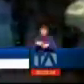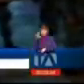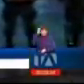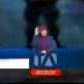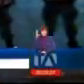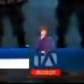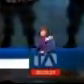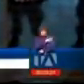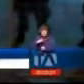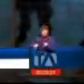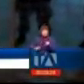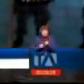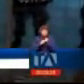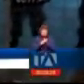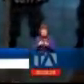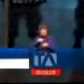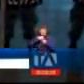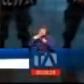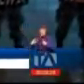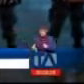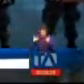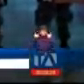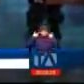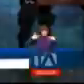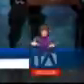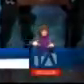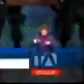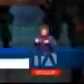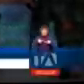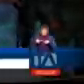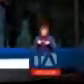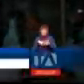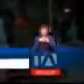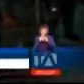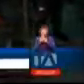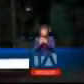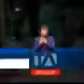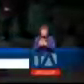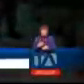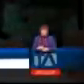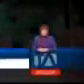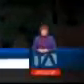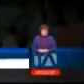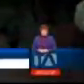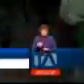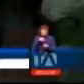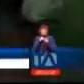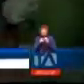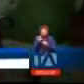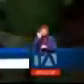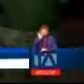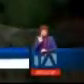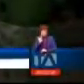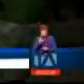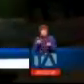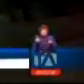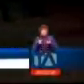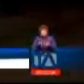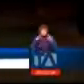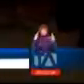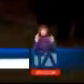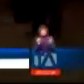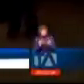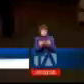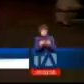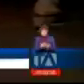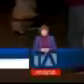que se encuentra precisamente resguardando el ingreso al Centro de Privación de Libertad Zonal 8. También familiares de quien